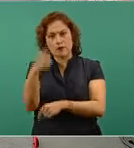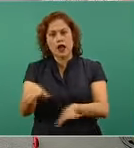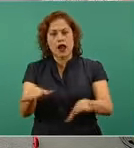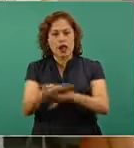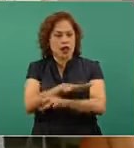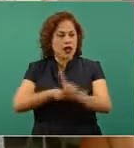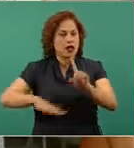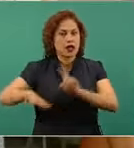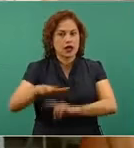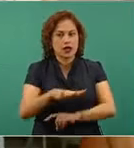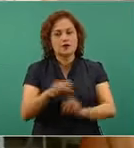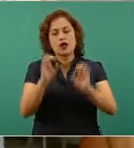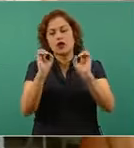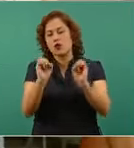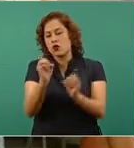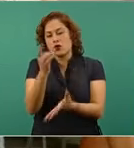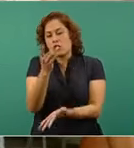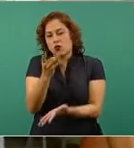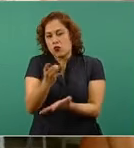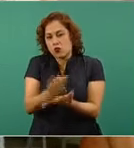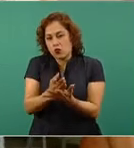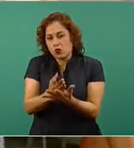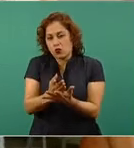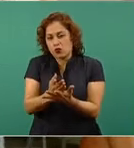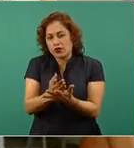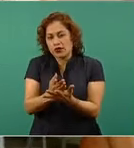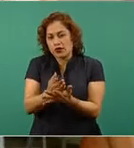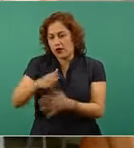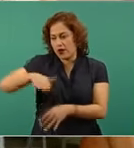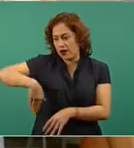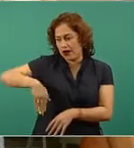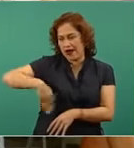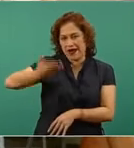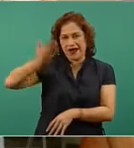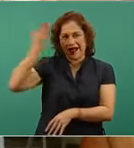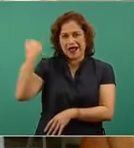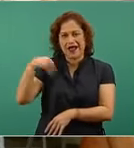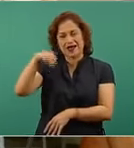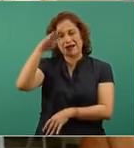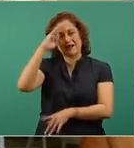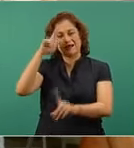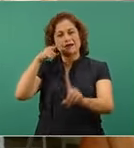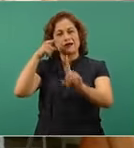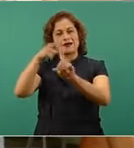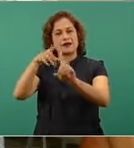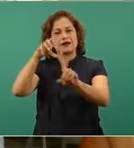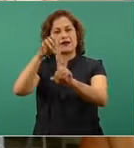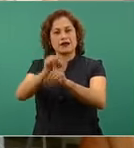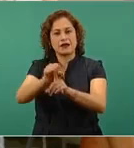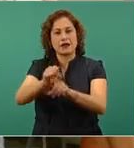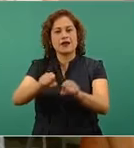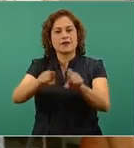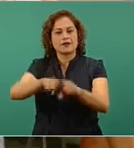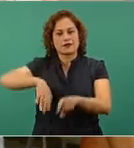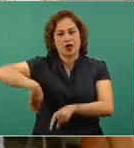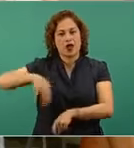o solamente se quedaría la misma meta que nos había comentado en algún momento el doctor Ricardo